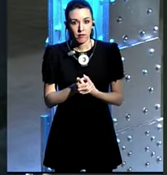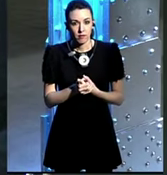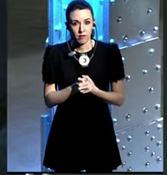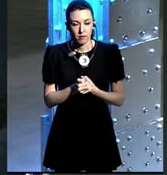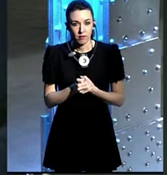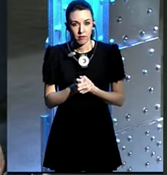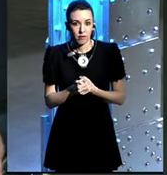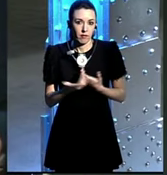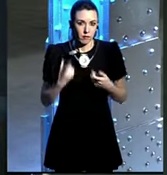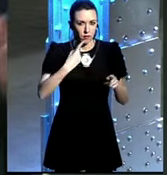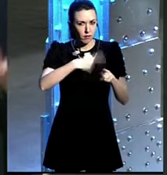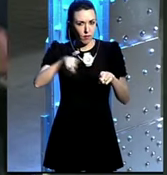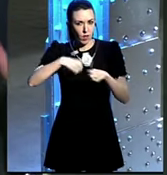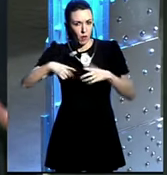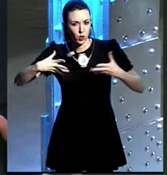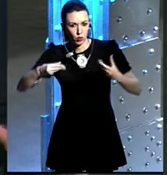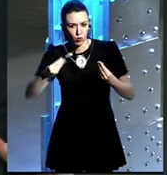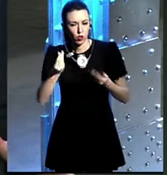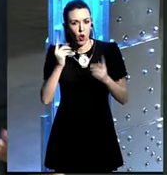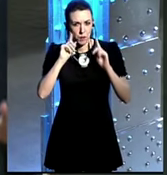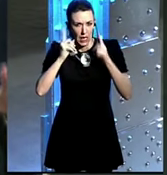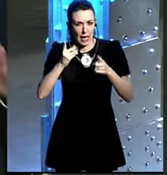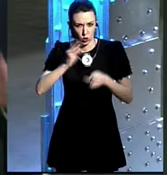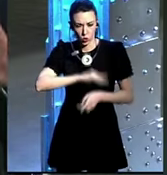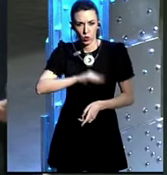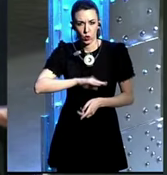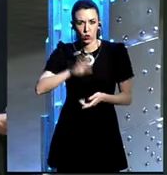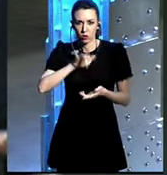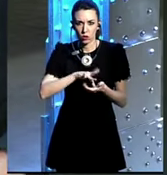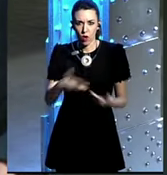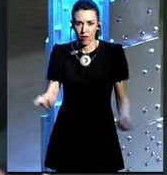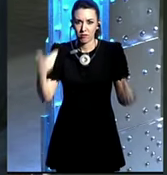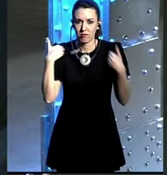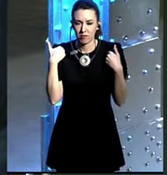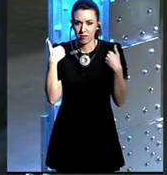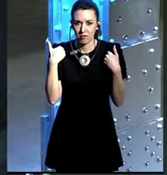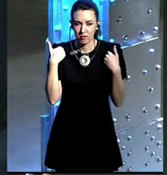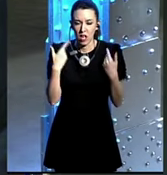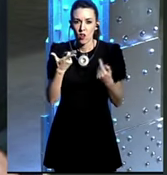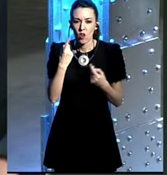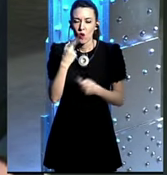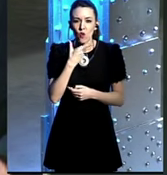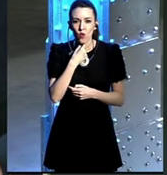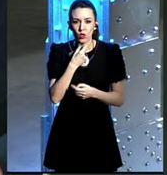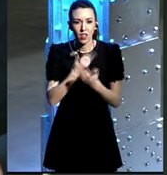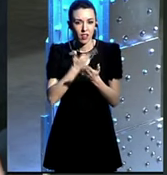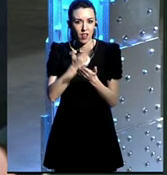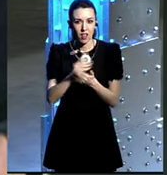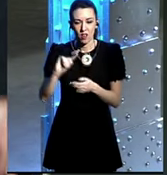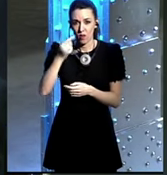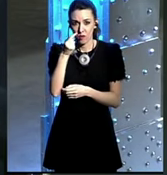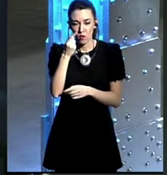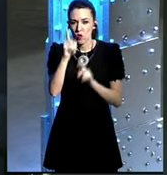Son muchos elementos y muchos casos de los que se ha ocupado. A mí me gustaría plantear primero